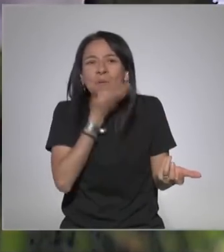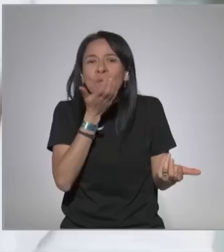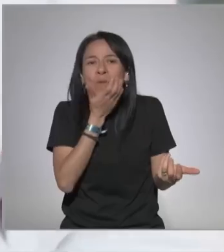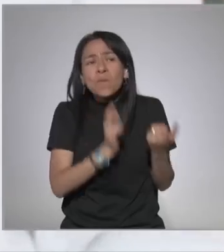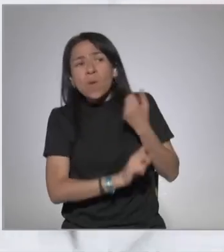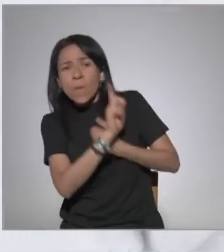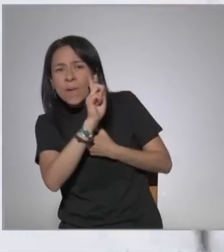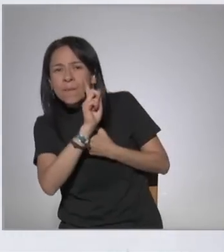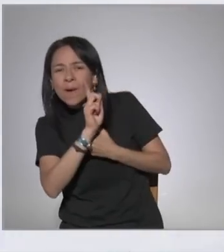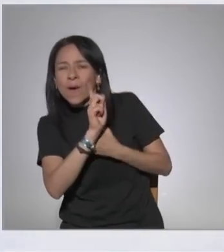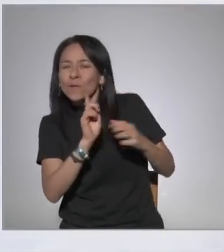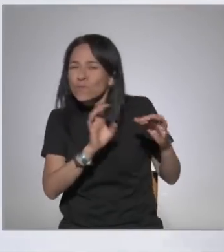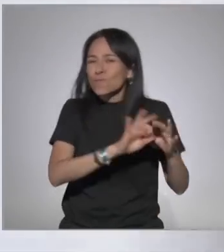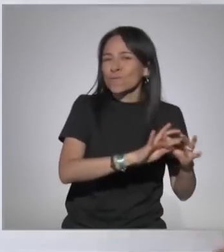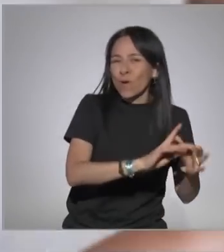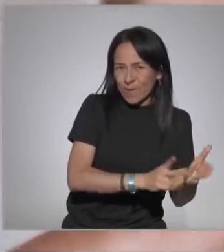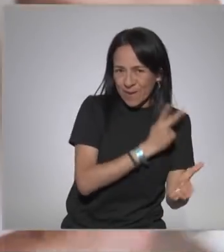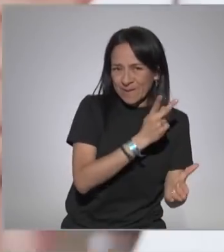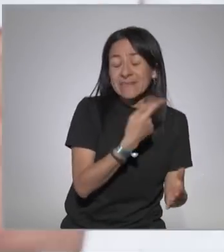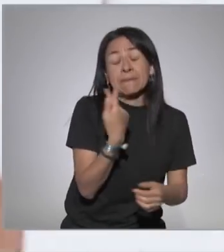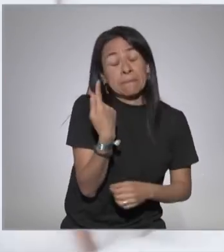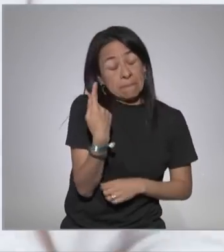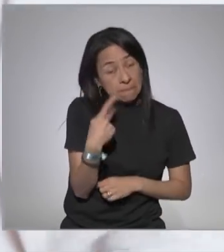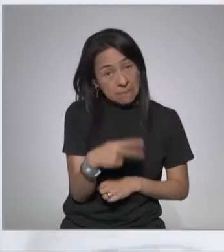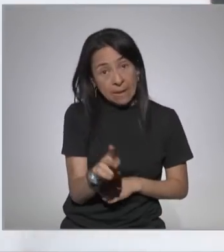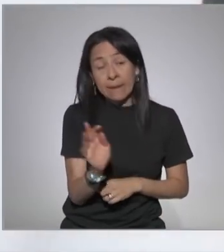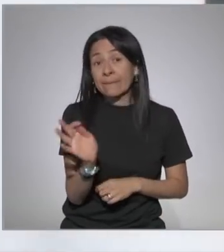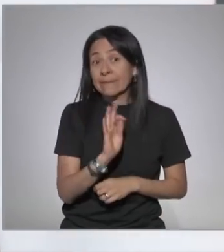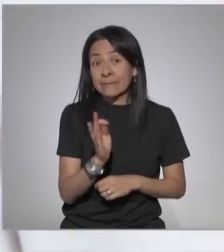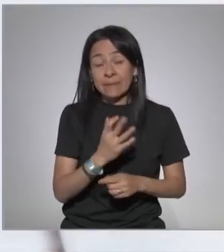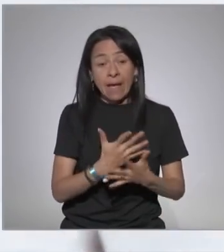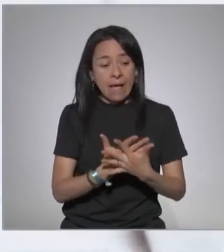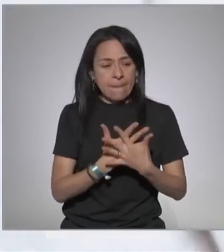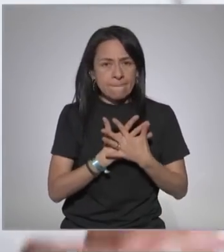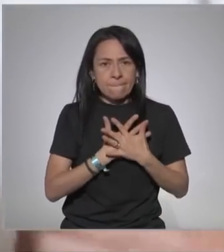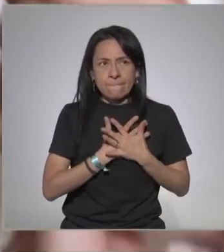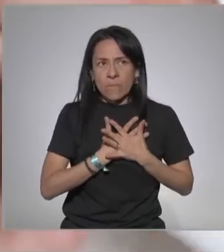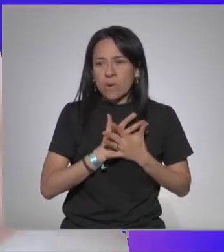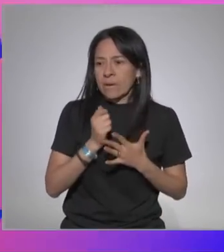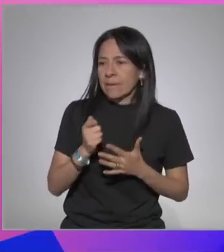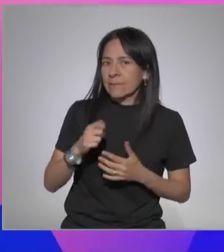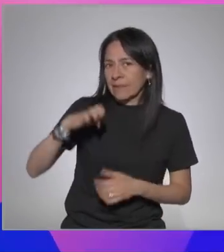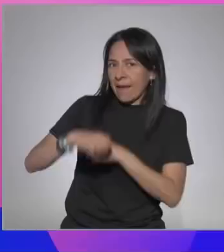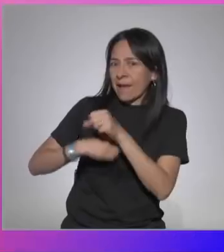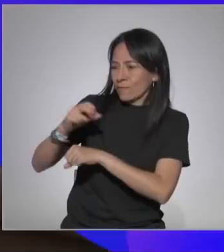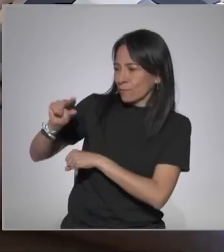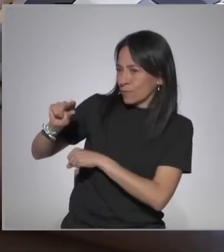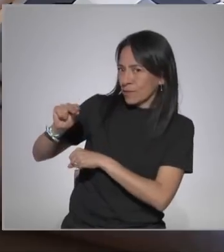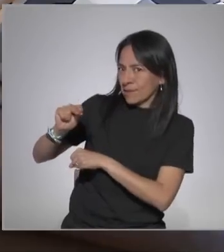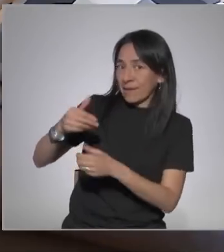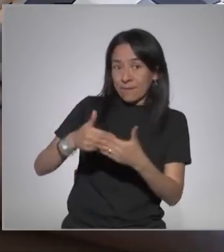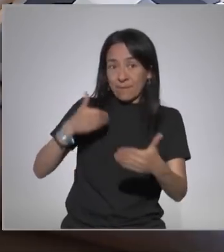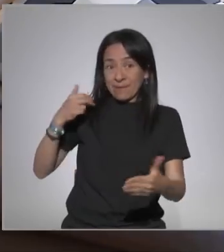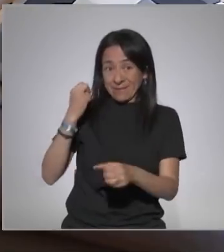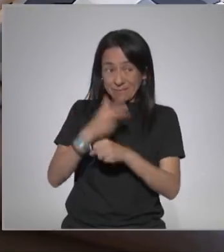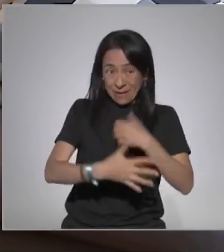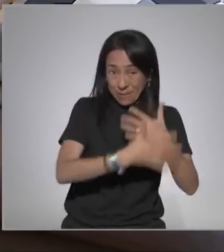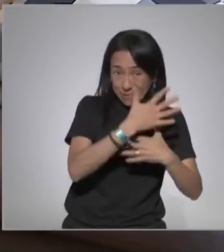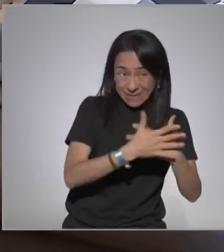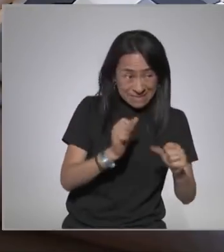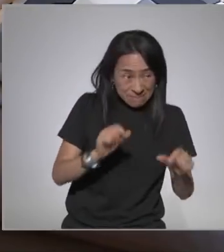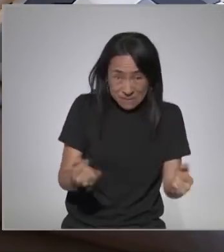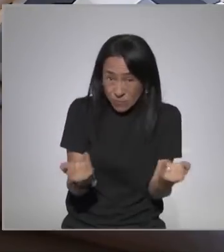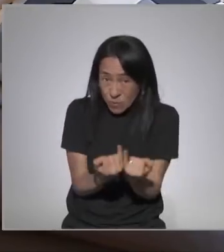Hay de todo, pero sí, definitivamente no es lo mismo perder el amor a los 80 que a los 15, ¿no? Es que